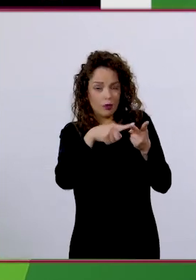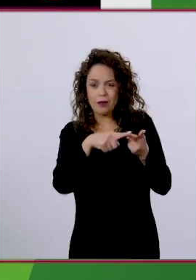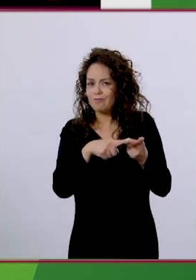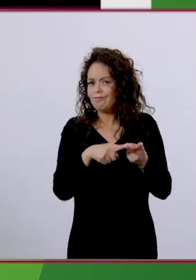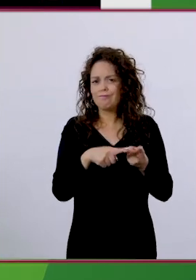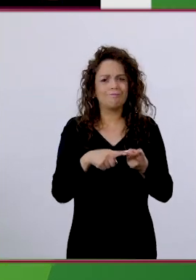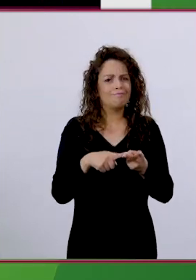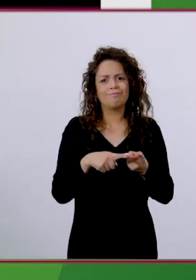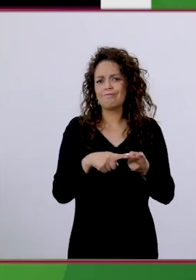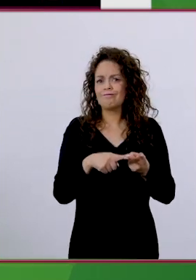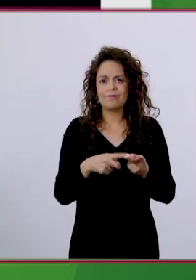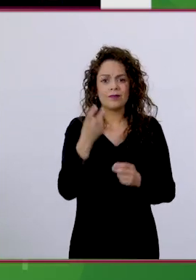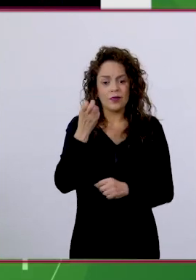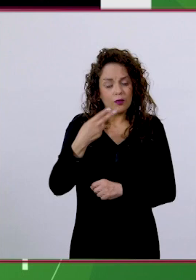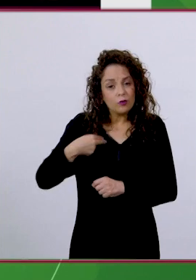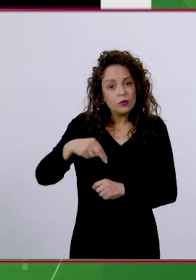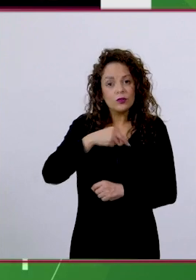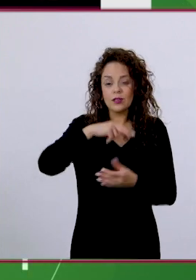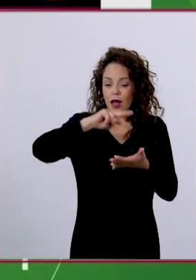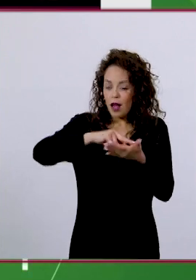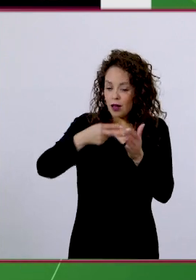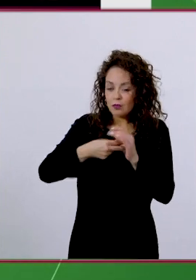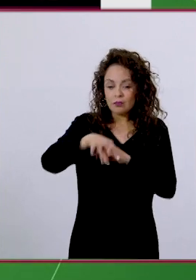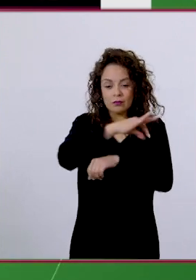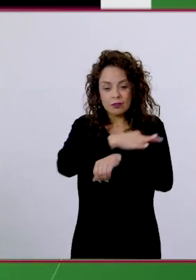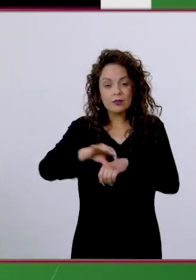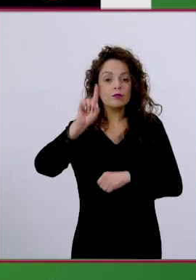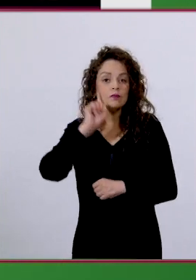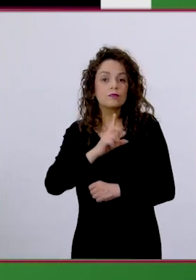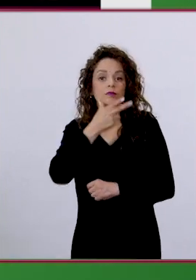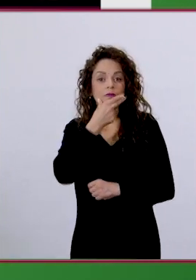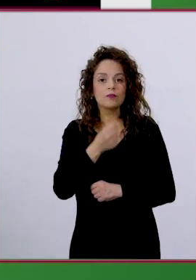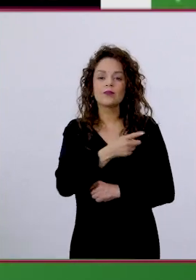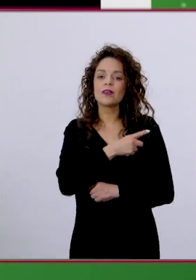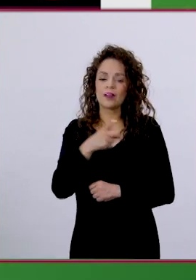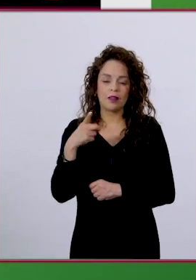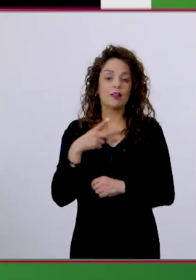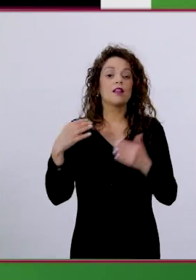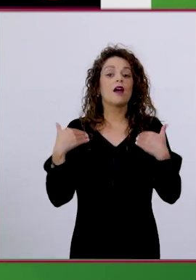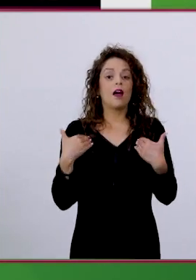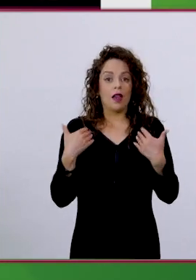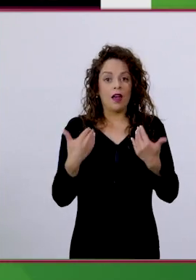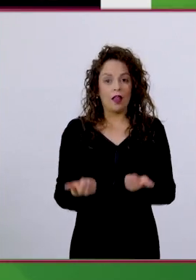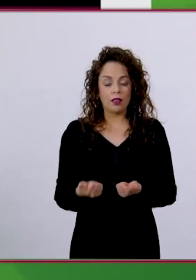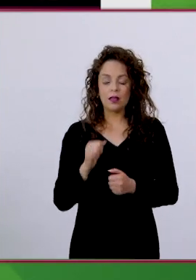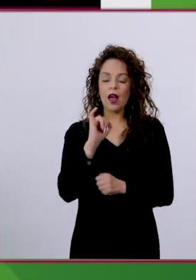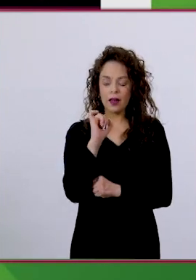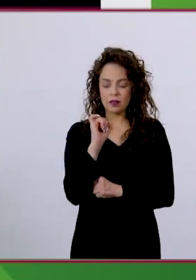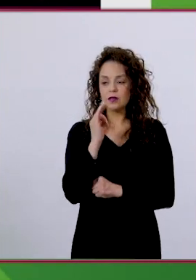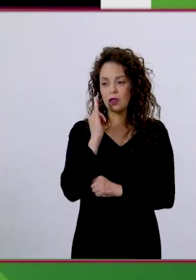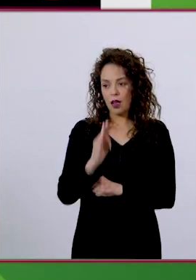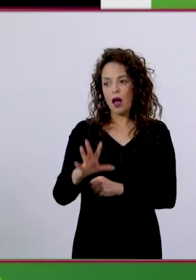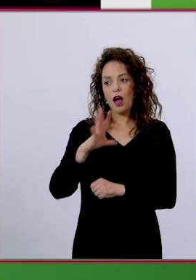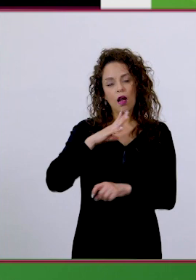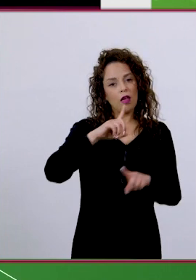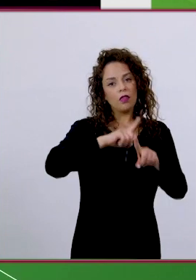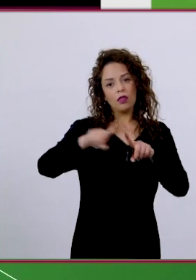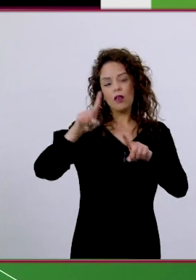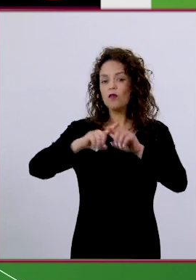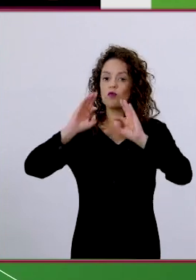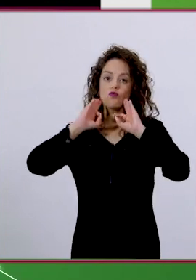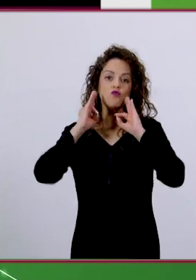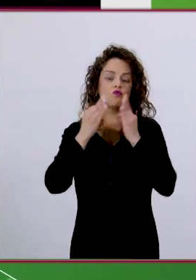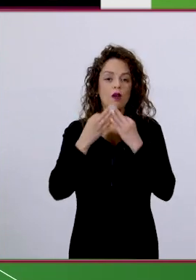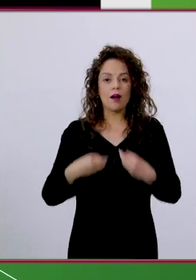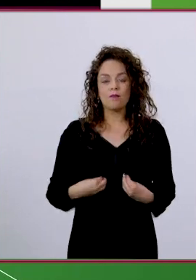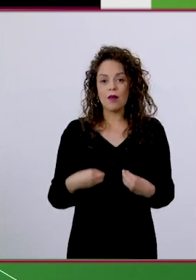eso nosotros como arquitectos y como arquitectas tenemos que tomarlos en cuenta, ¿no? Tenemos que tomar en cuenta los distintos modos de vida